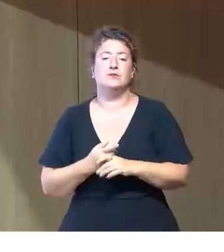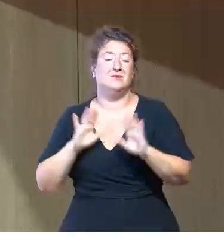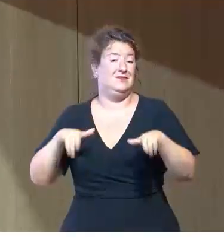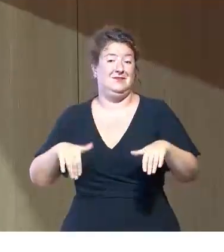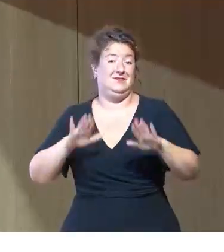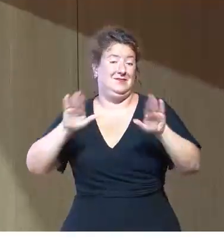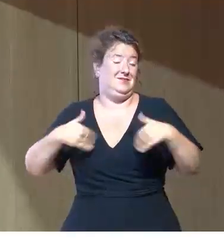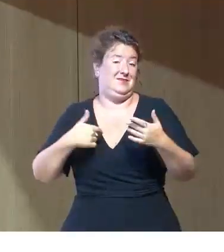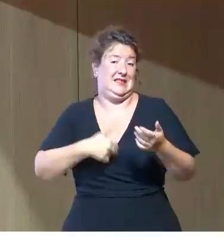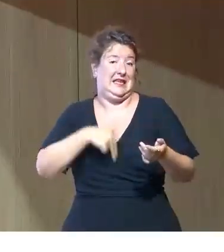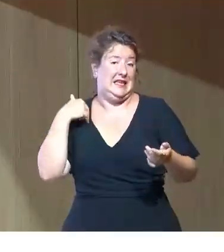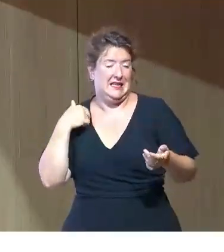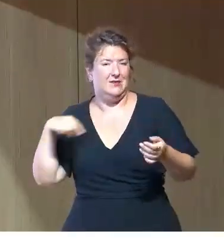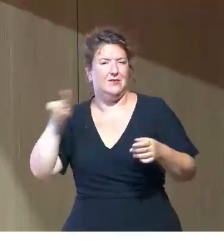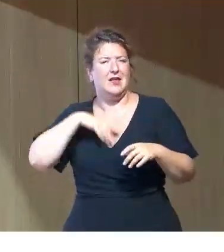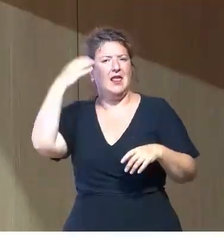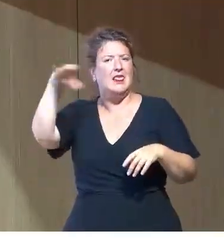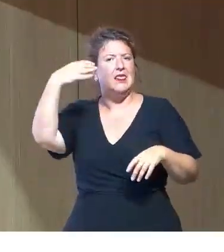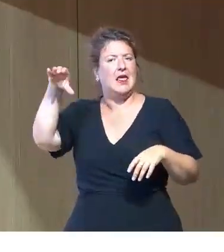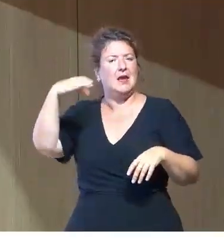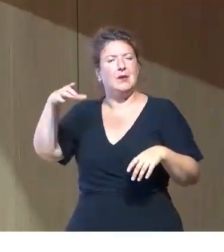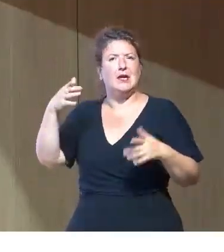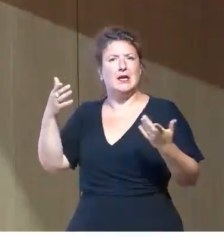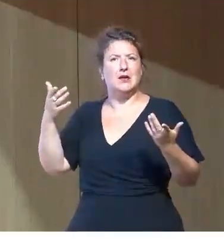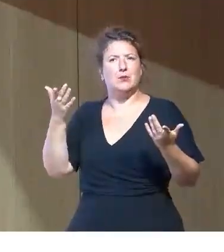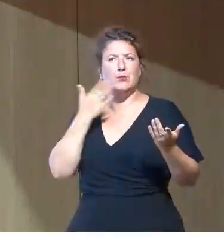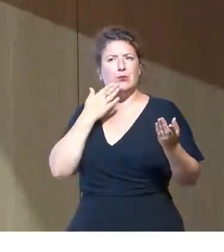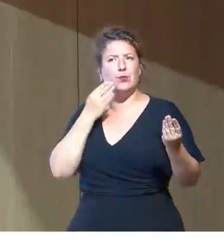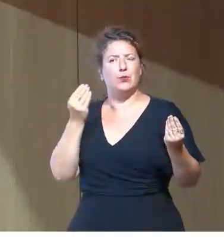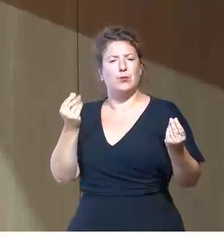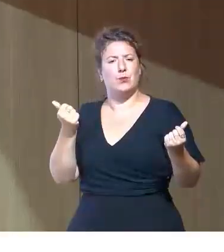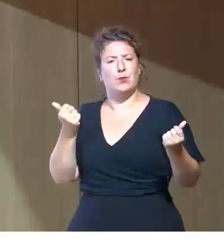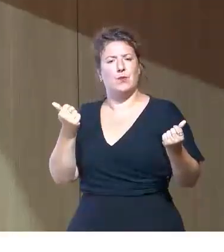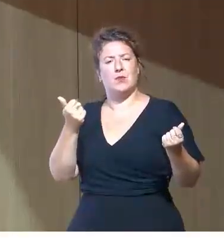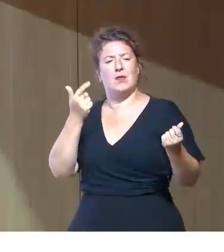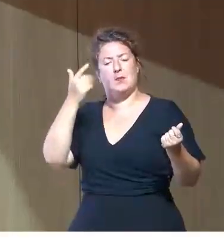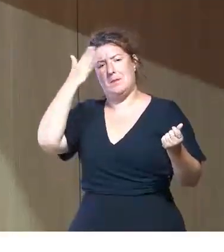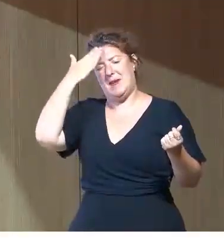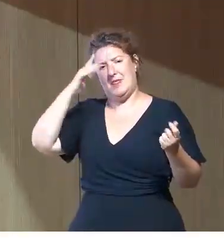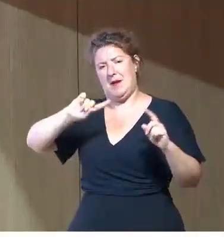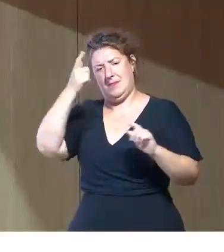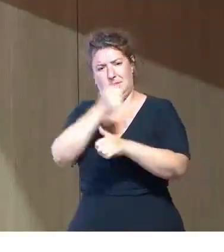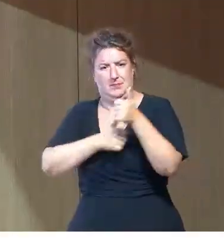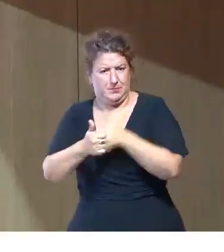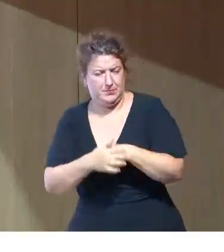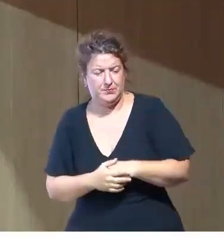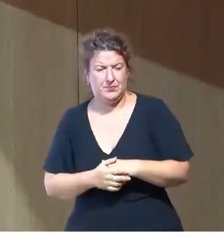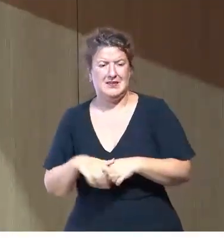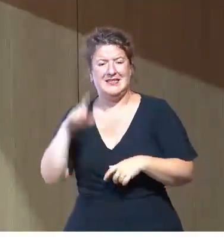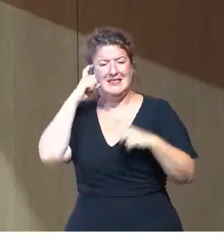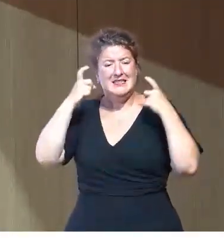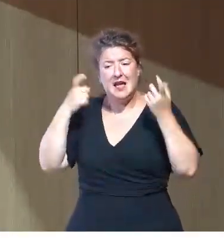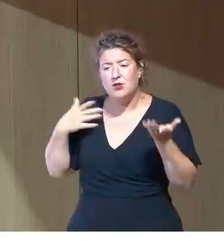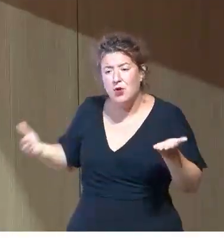términos generales desde desde el cermi esa sería digamos nuestra función principal recoger o intentar acceder